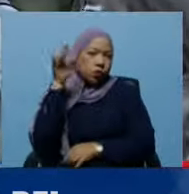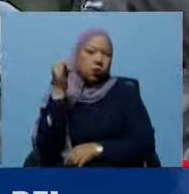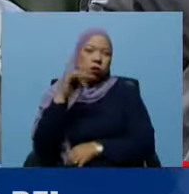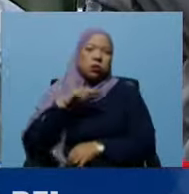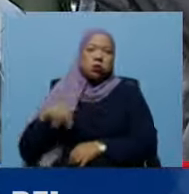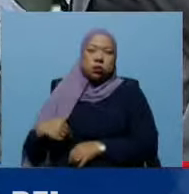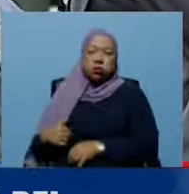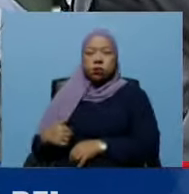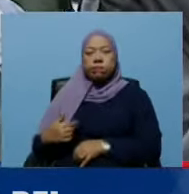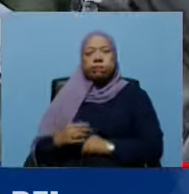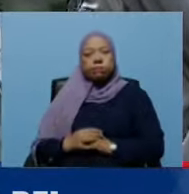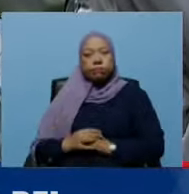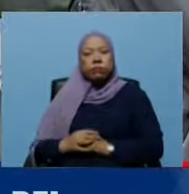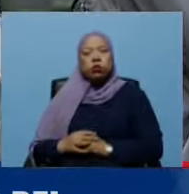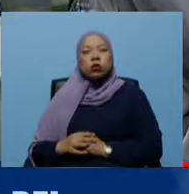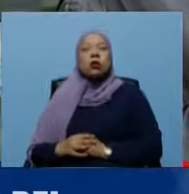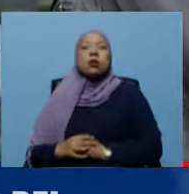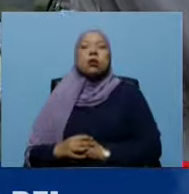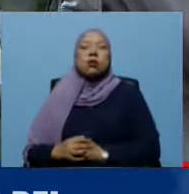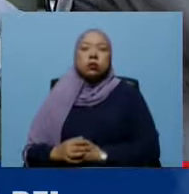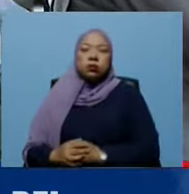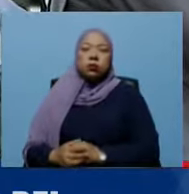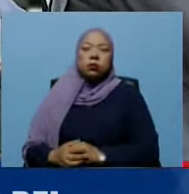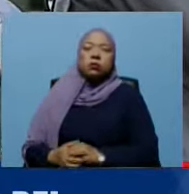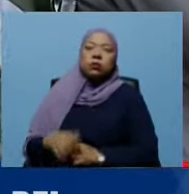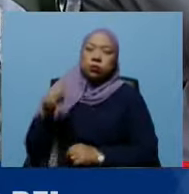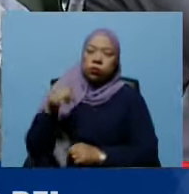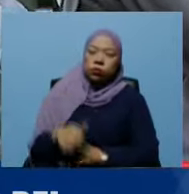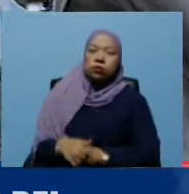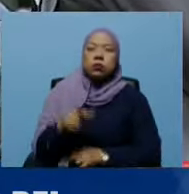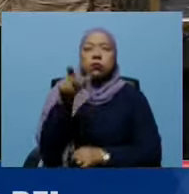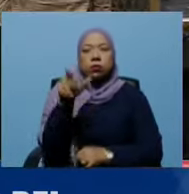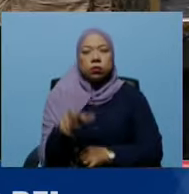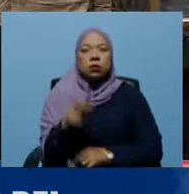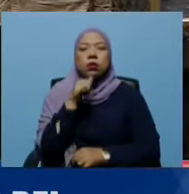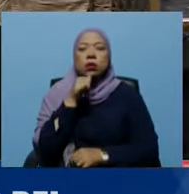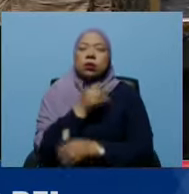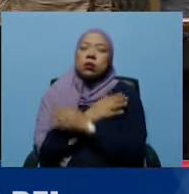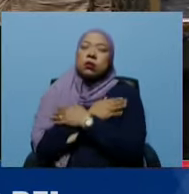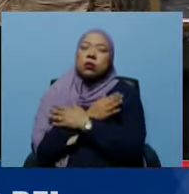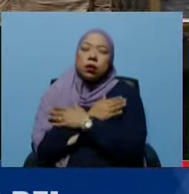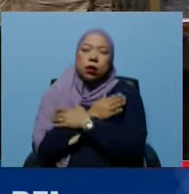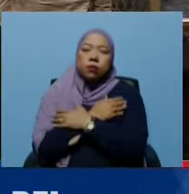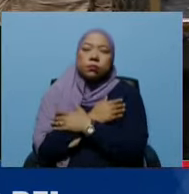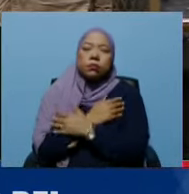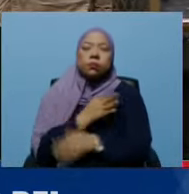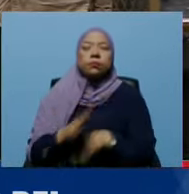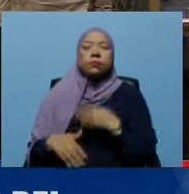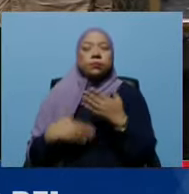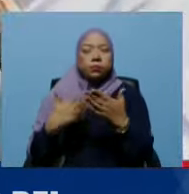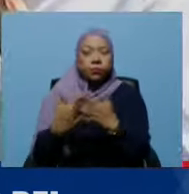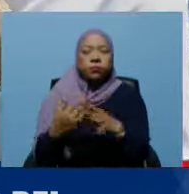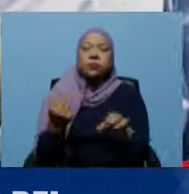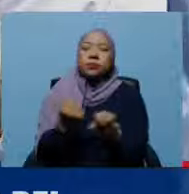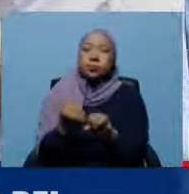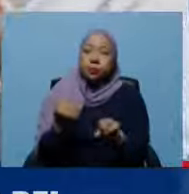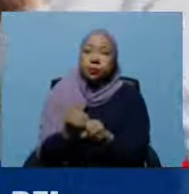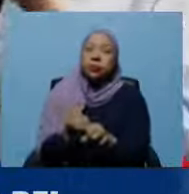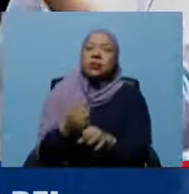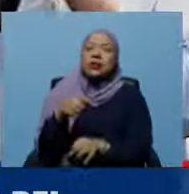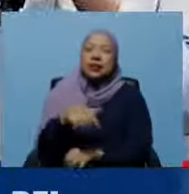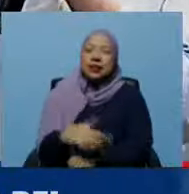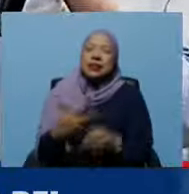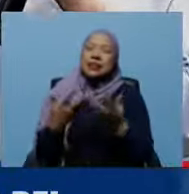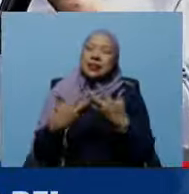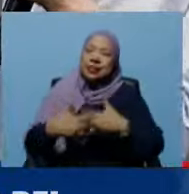en nuestras manos, y es lo que estamos labrando el día de hoy, Héctor. Así que felicitaciones a los trabajadores y a las trabajadoras de este